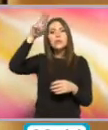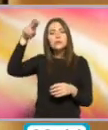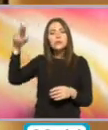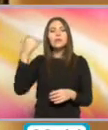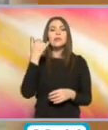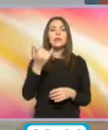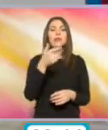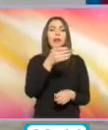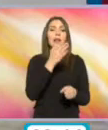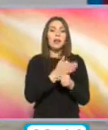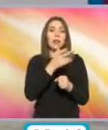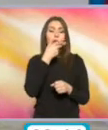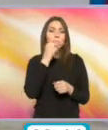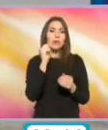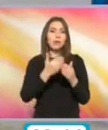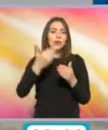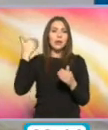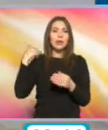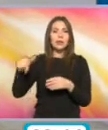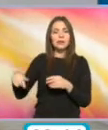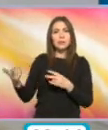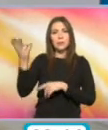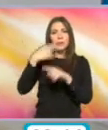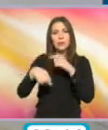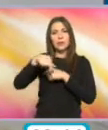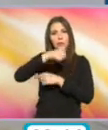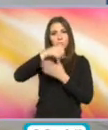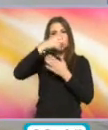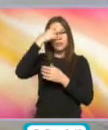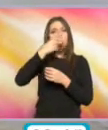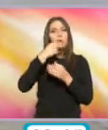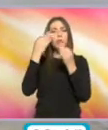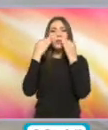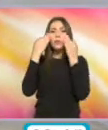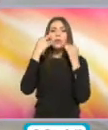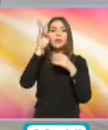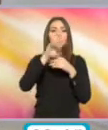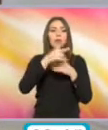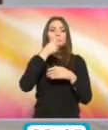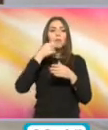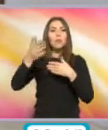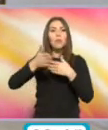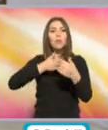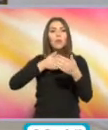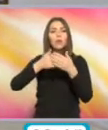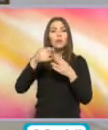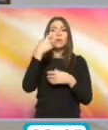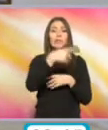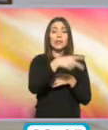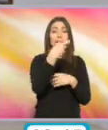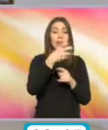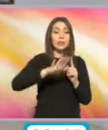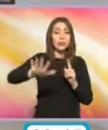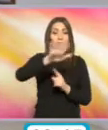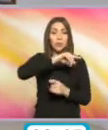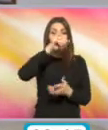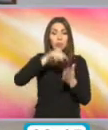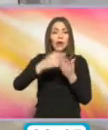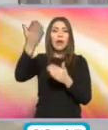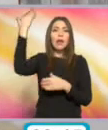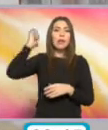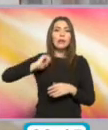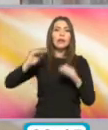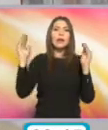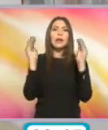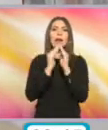una muestra aquí en la Ciudad de México. Vean también muy moderno, era la Casa de la Moneda esta.